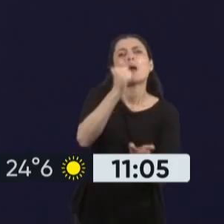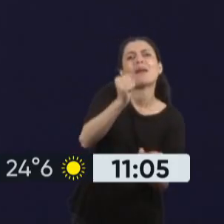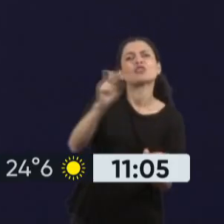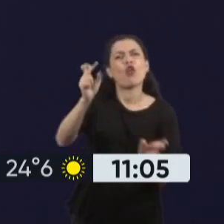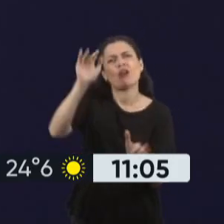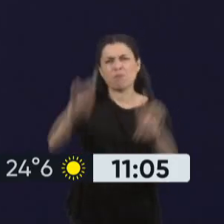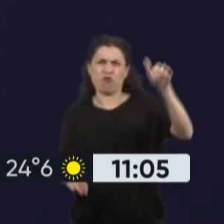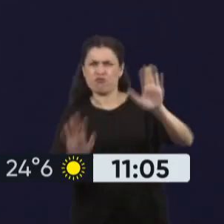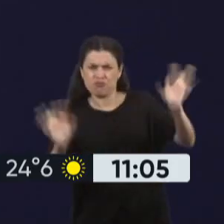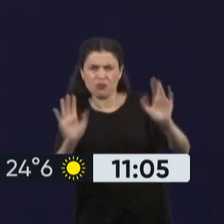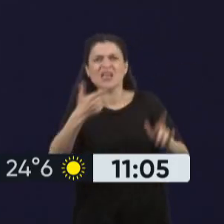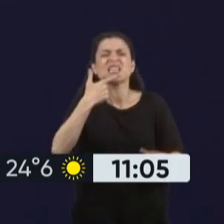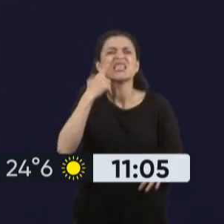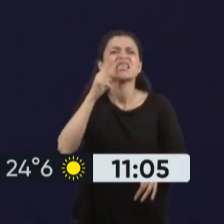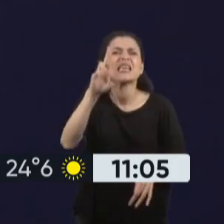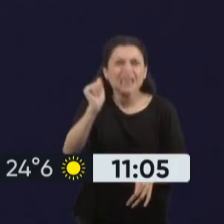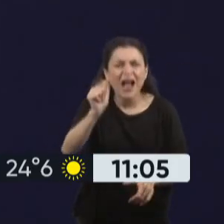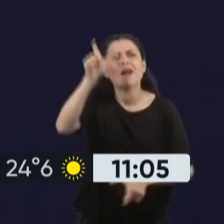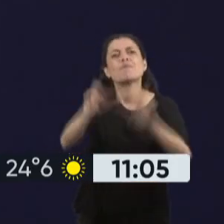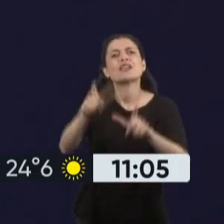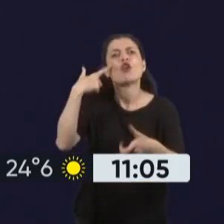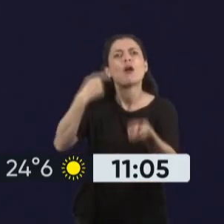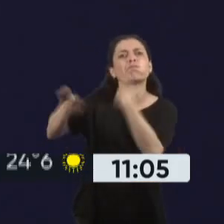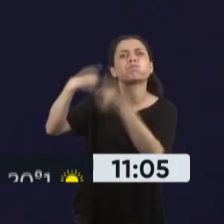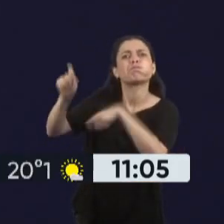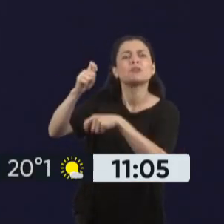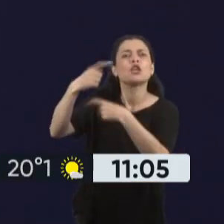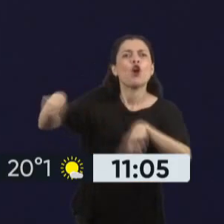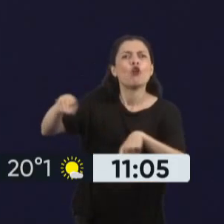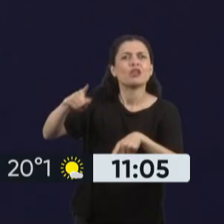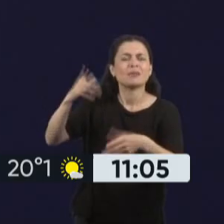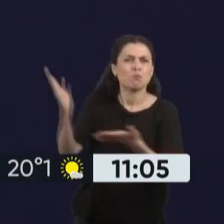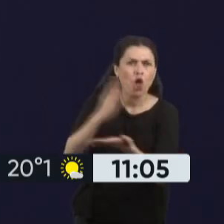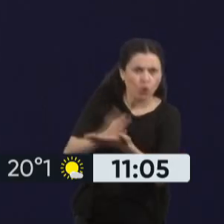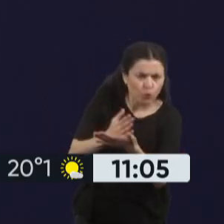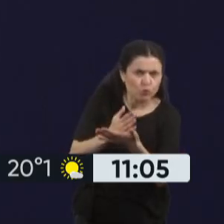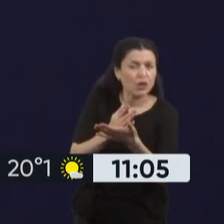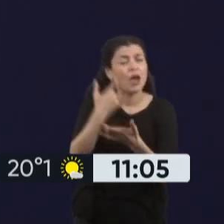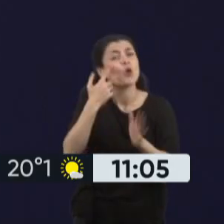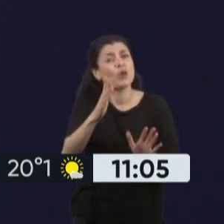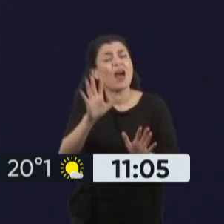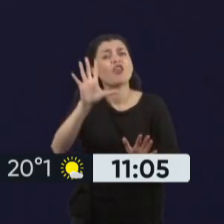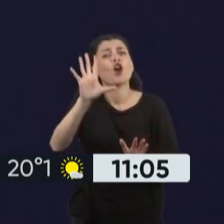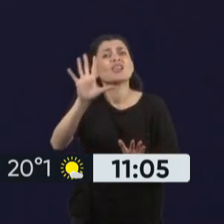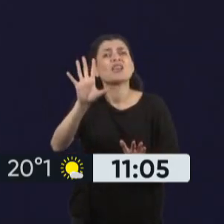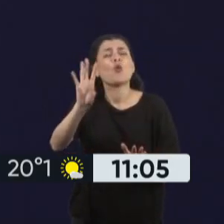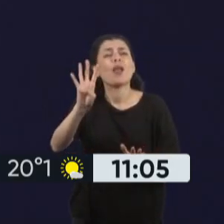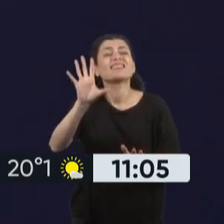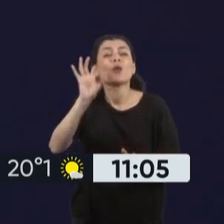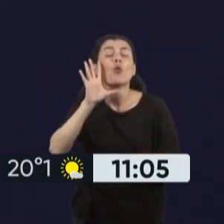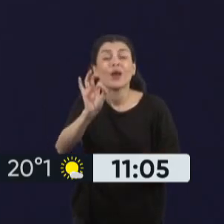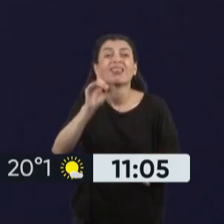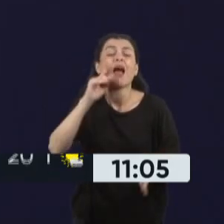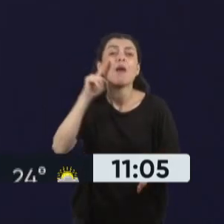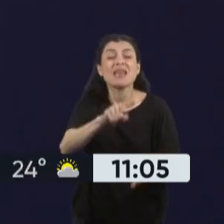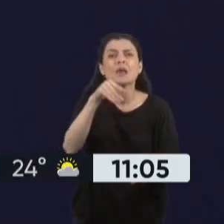los importadores. Les recuerdo que el gobierno anterior nos dejó prácticamente un default de 50.000 millones de dólares con los